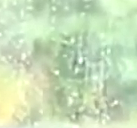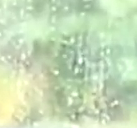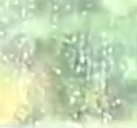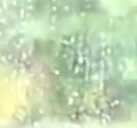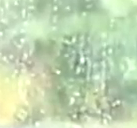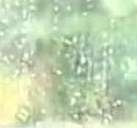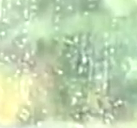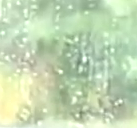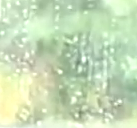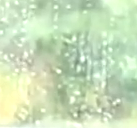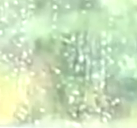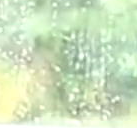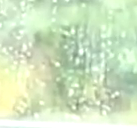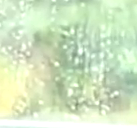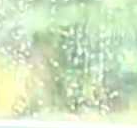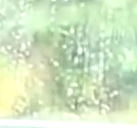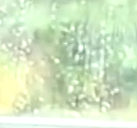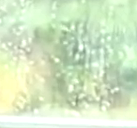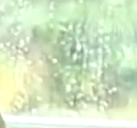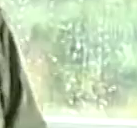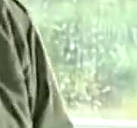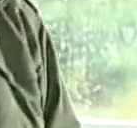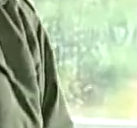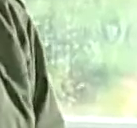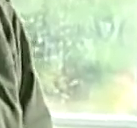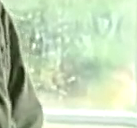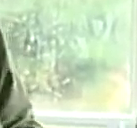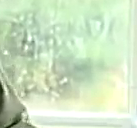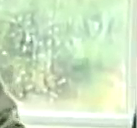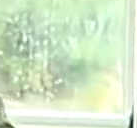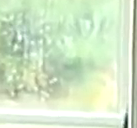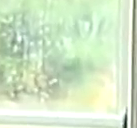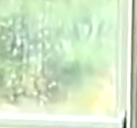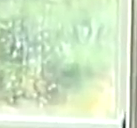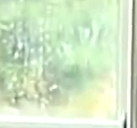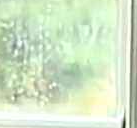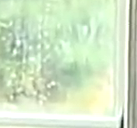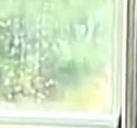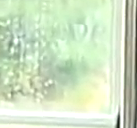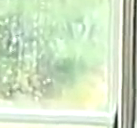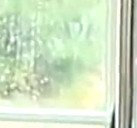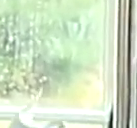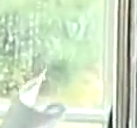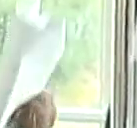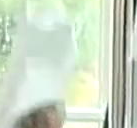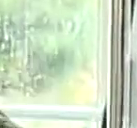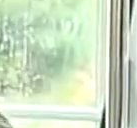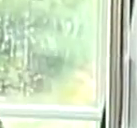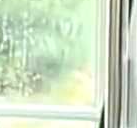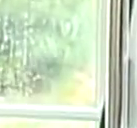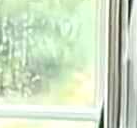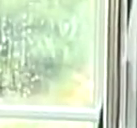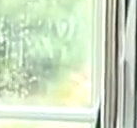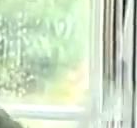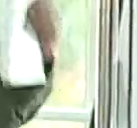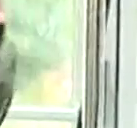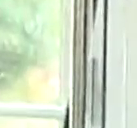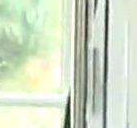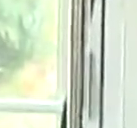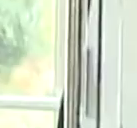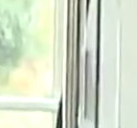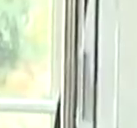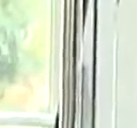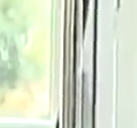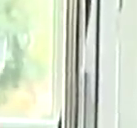realmente necesitamos el protagonismo, porque nosotros a lo mejor hacemos mejor Contraloría. A nosotros nos duele más el país. Hay que